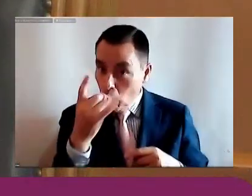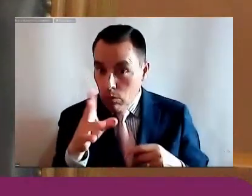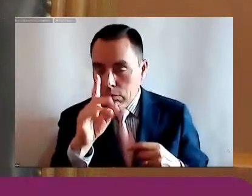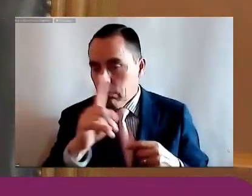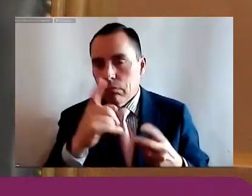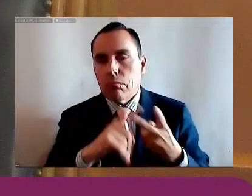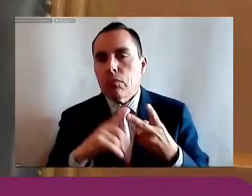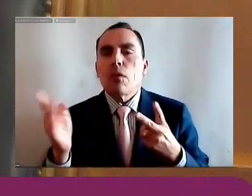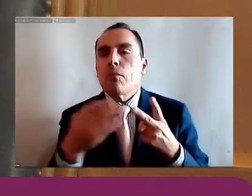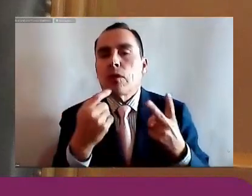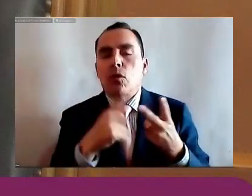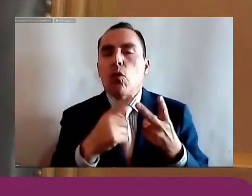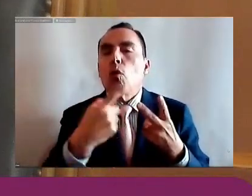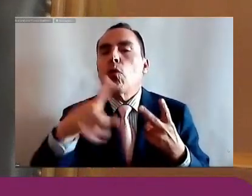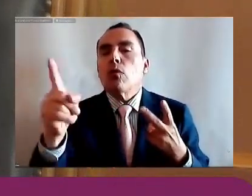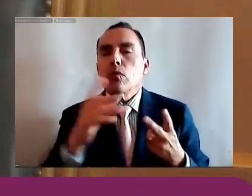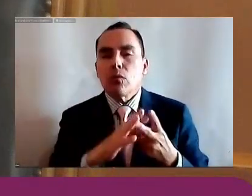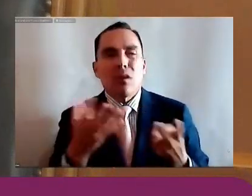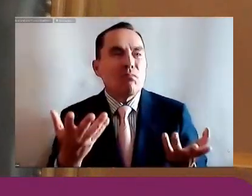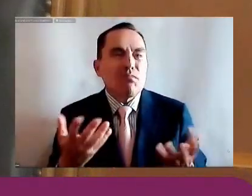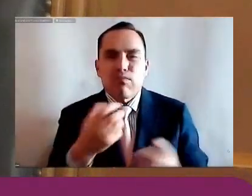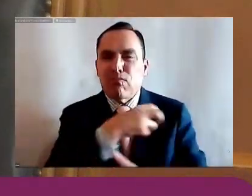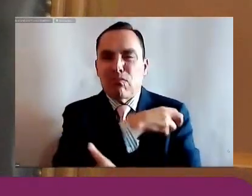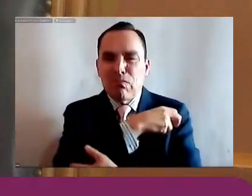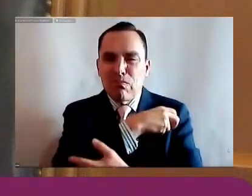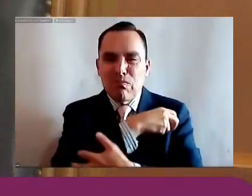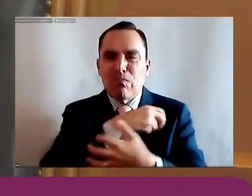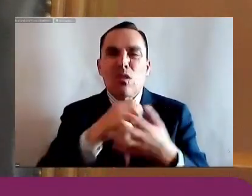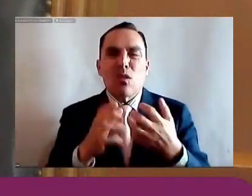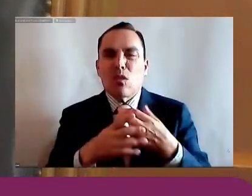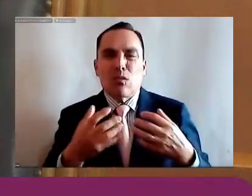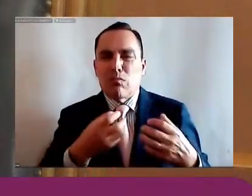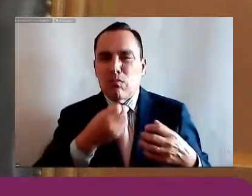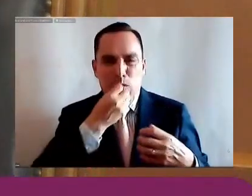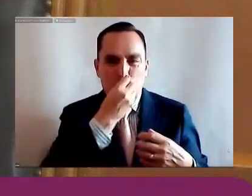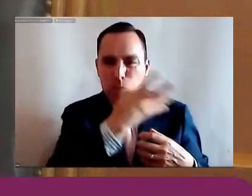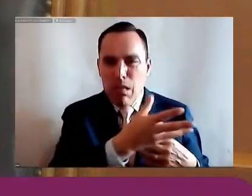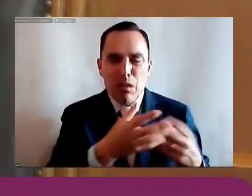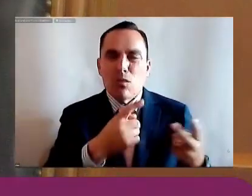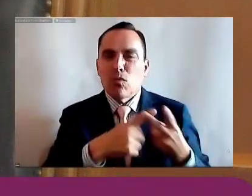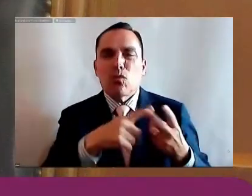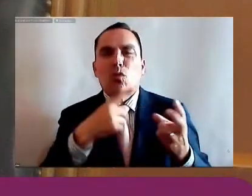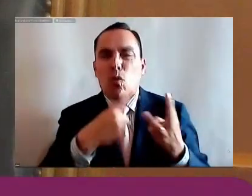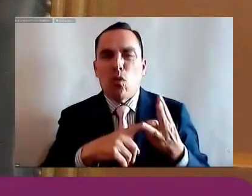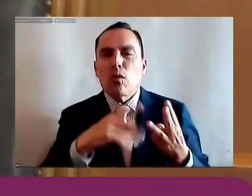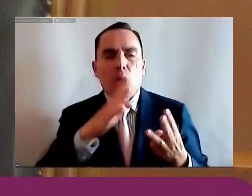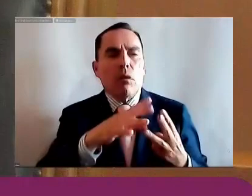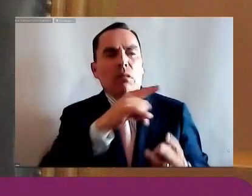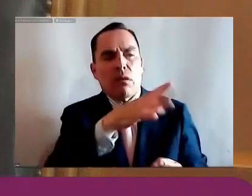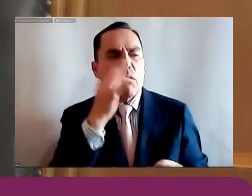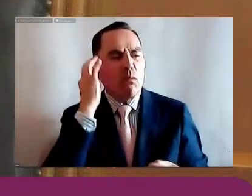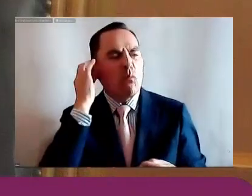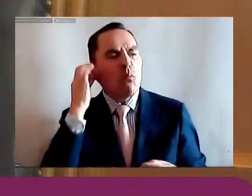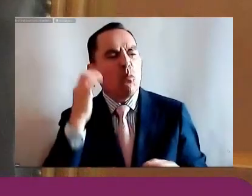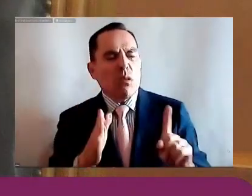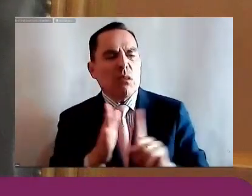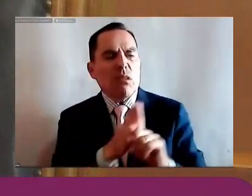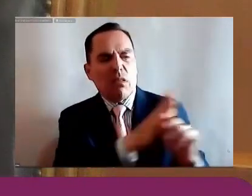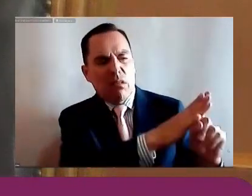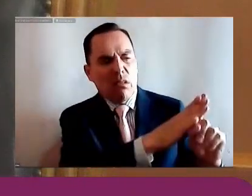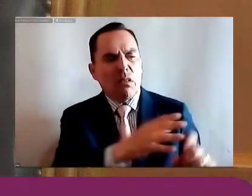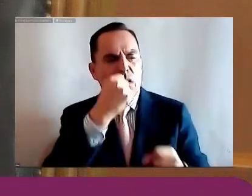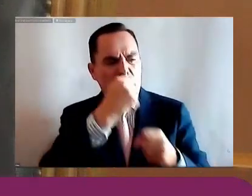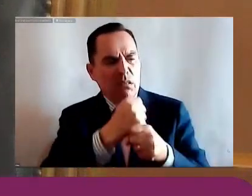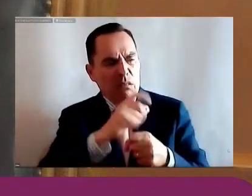malos tratos que tienen que ver con esta posición de la mujer todavía, un poco como si fuera una extraña a los espacios